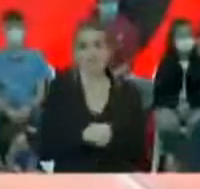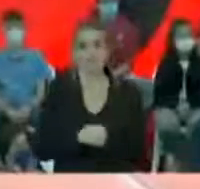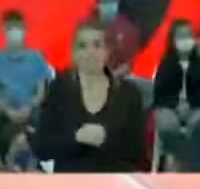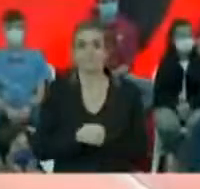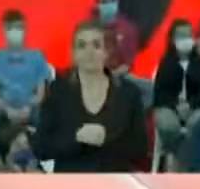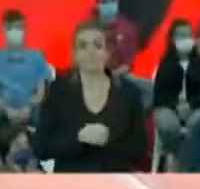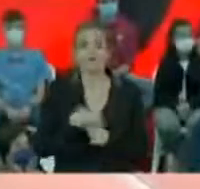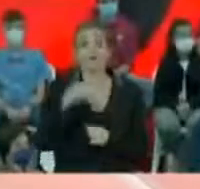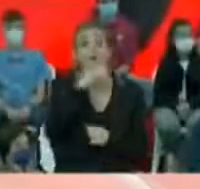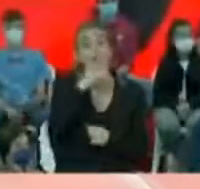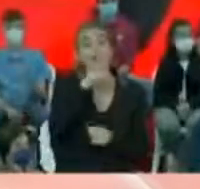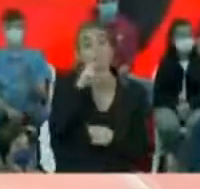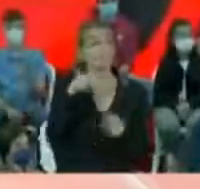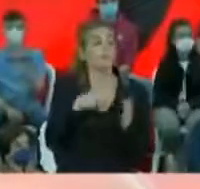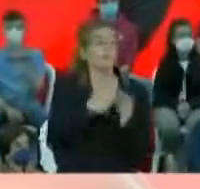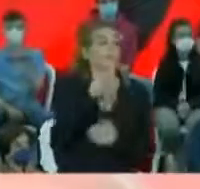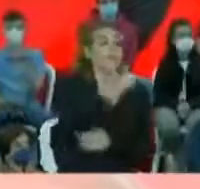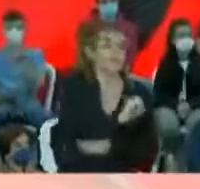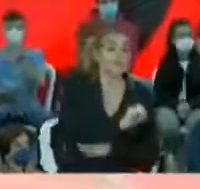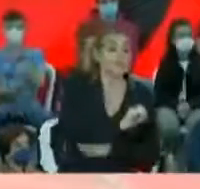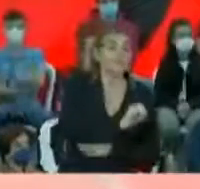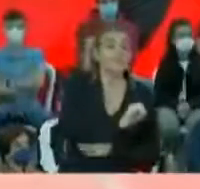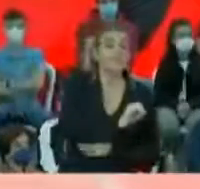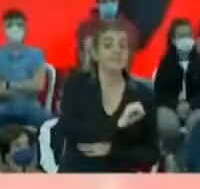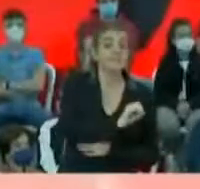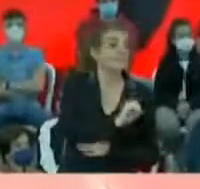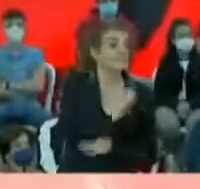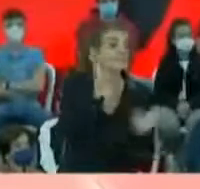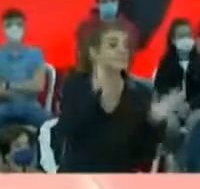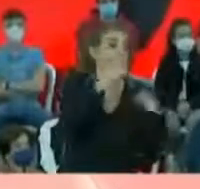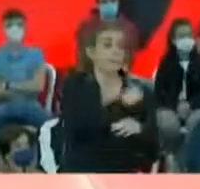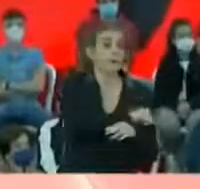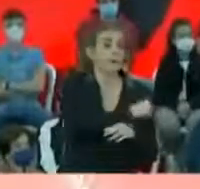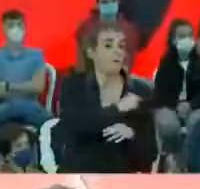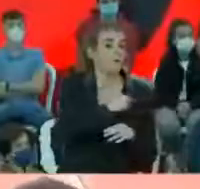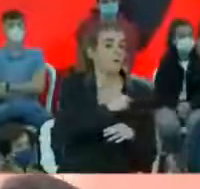En octubre de 2020 no existía la vacuna.